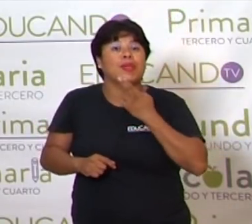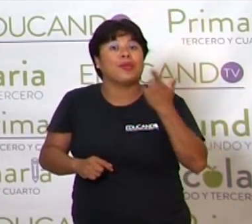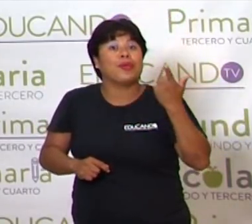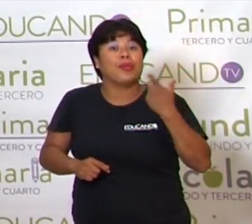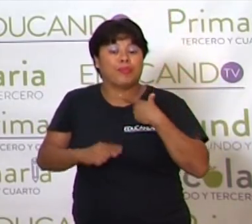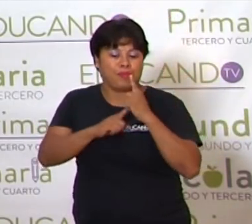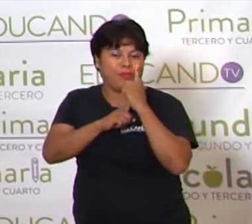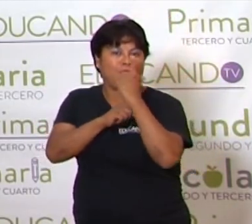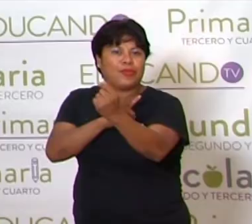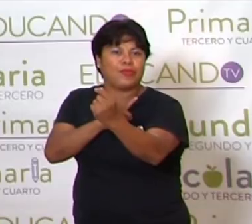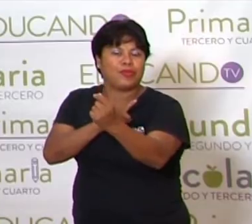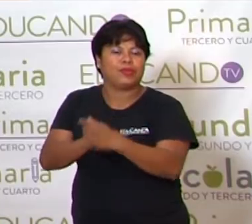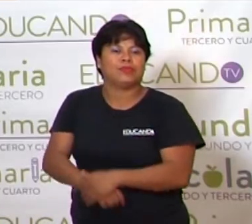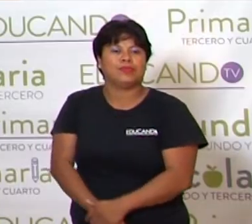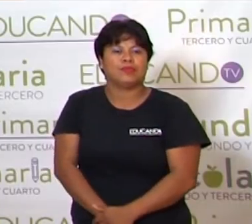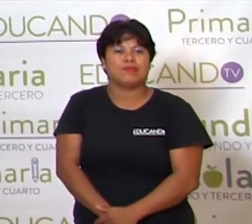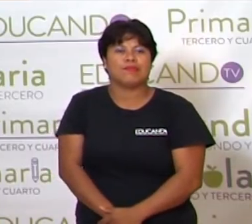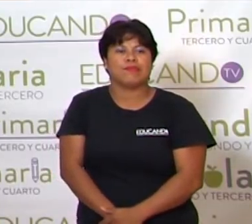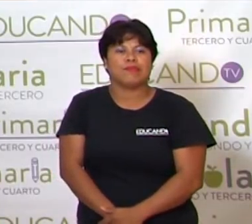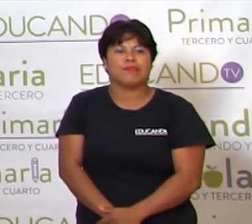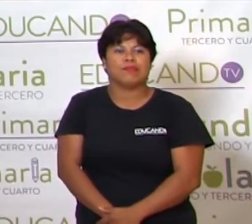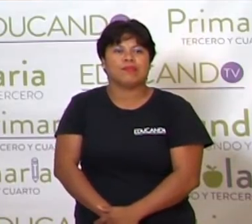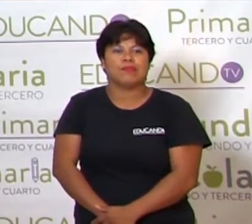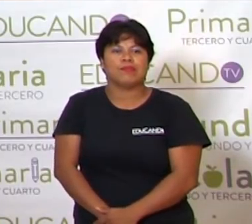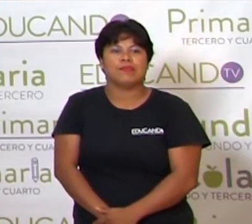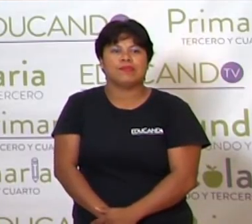Mejor me voy.